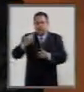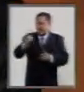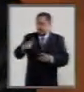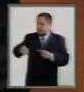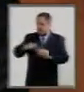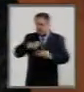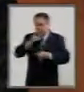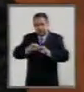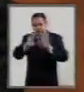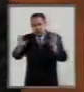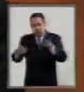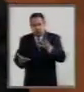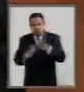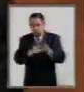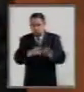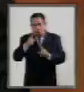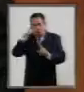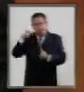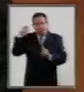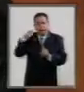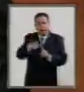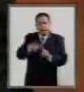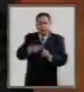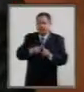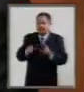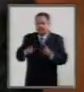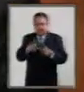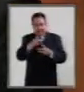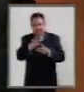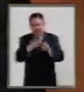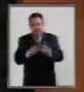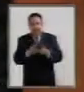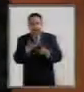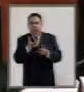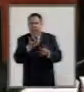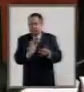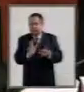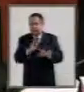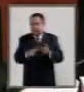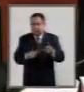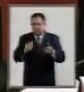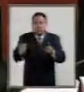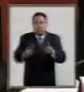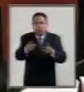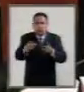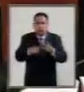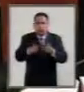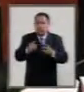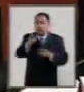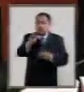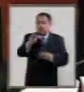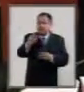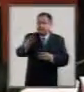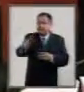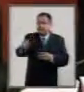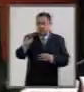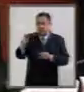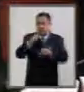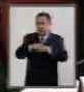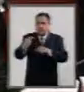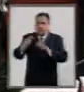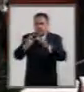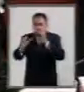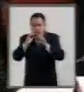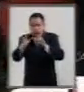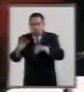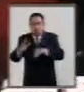muy clara. El objeto del resolutivo tal cual estaba redactado era preguntarle al Instituto Federal de